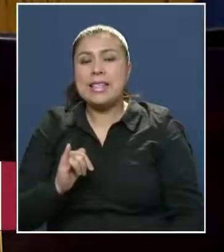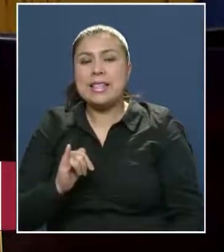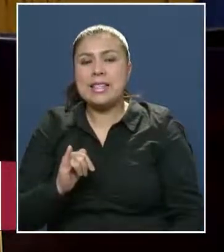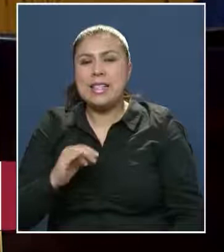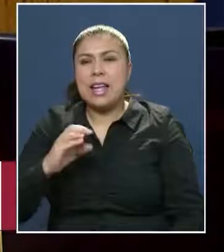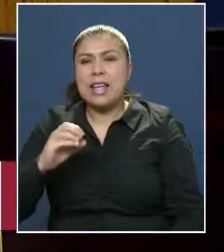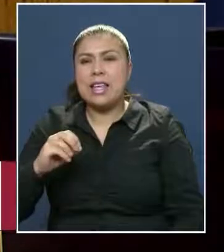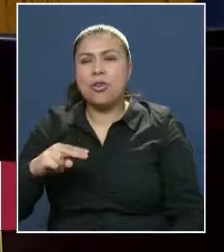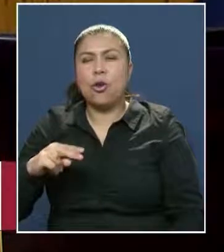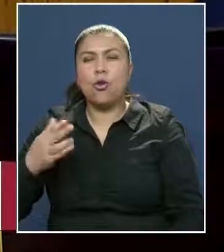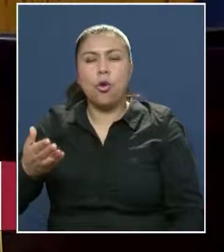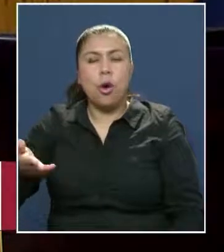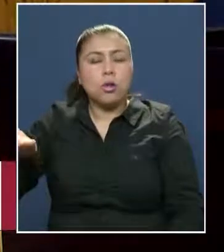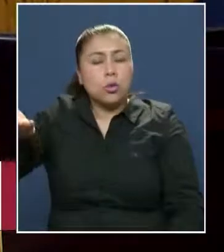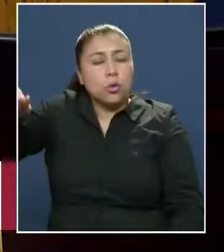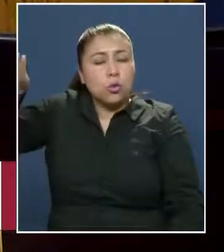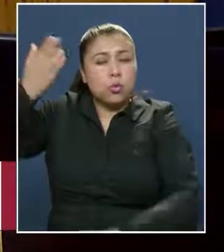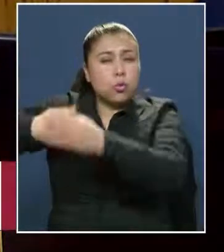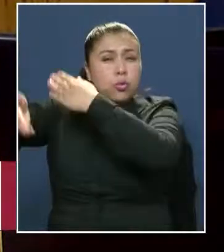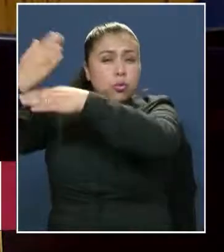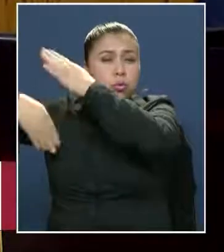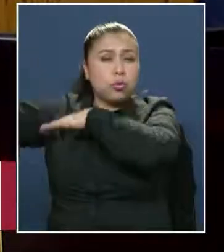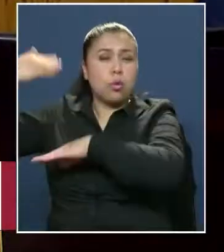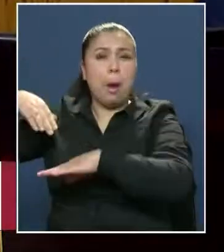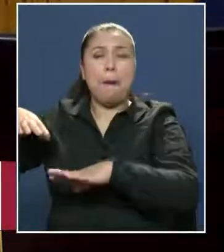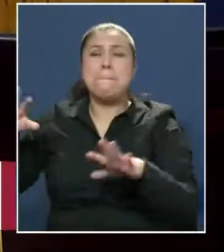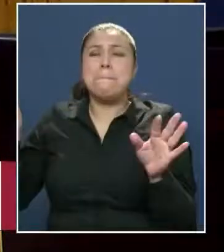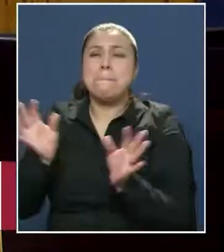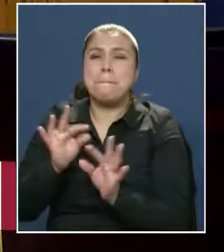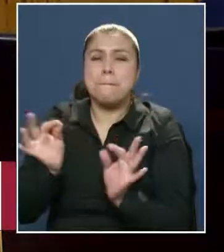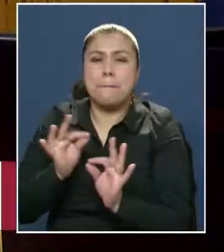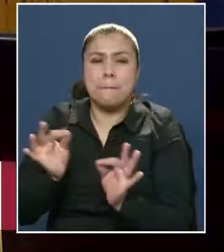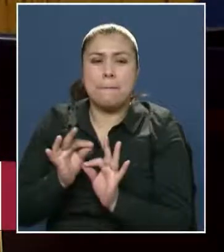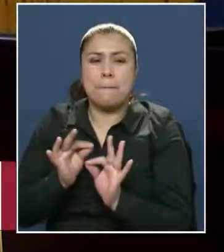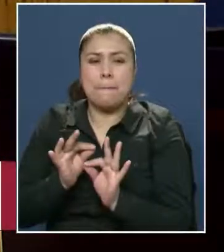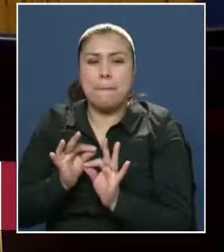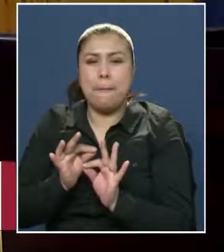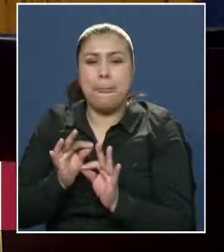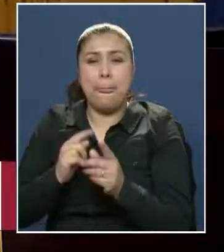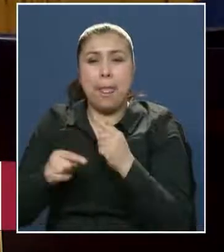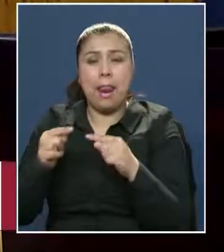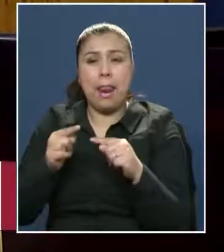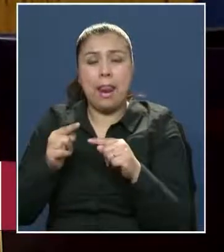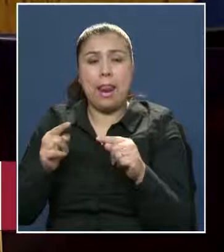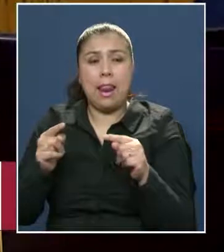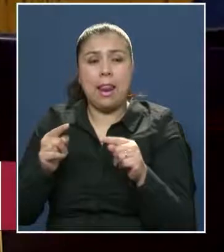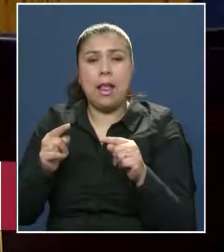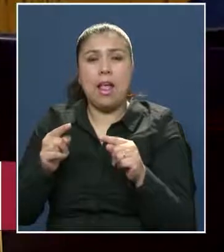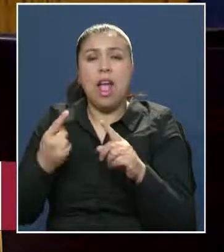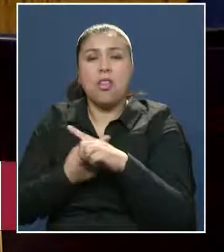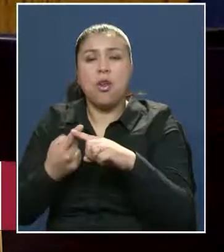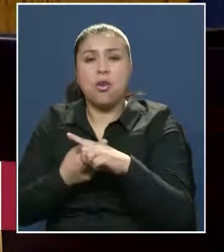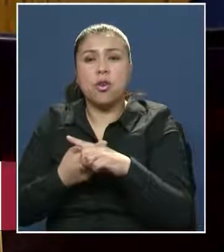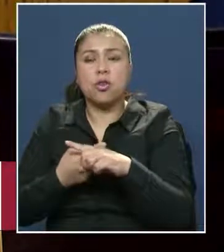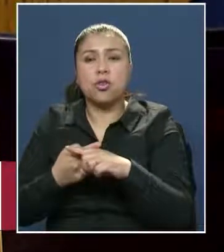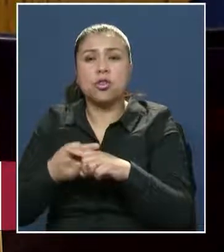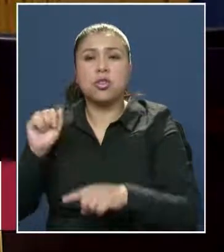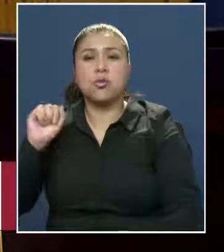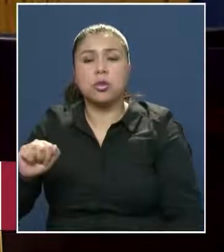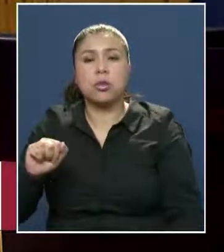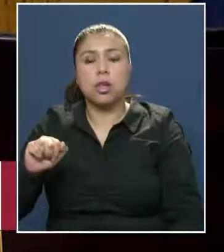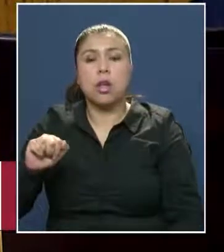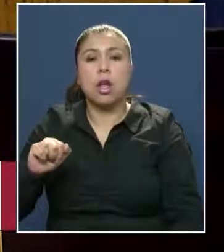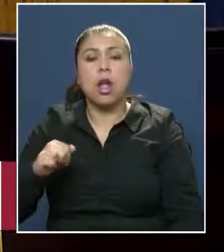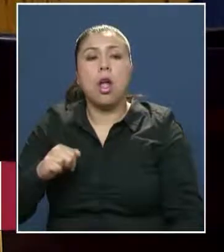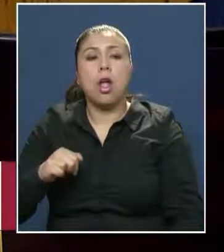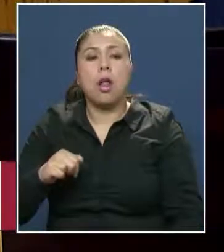ser mitológico chilote ha servido para ocultar y explicar fuera de la razón la gran cantidad de abusos y violaciones que hasta el día de hoy